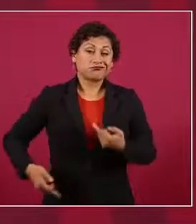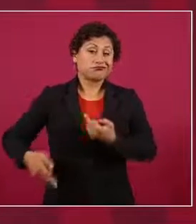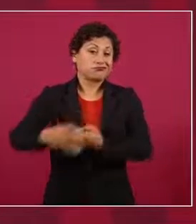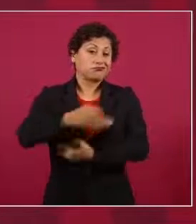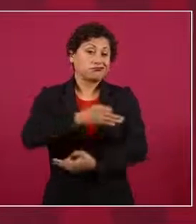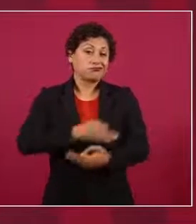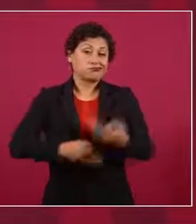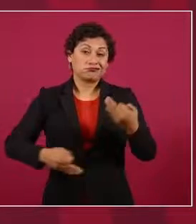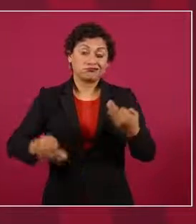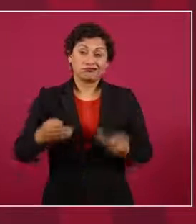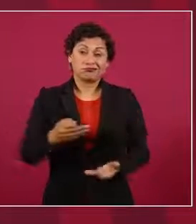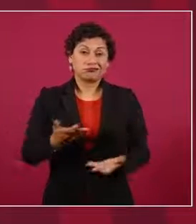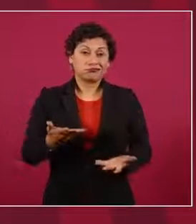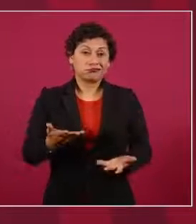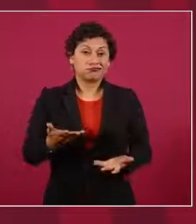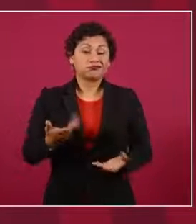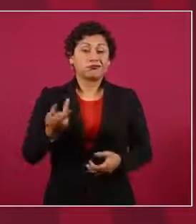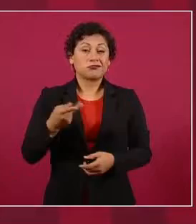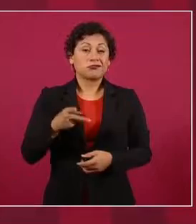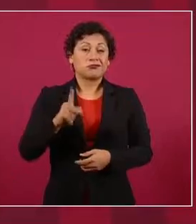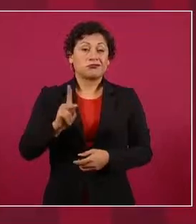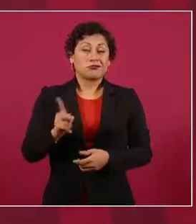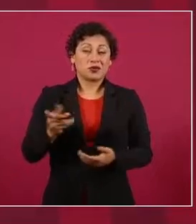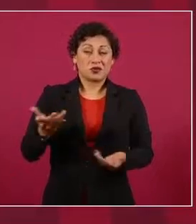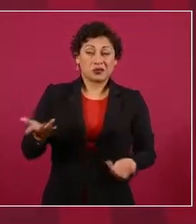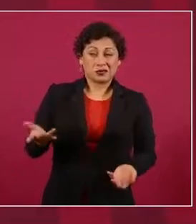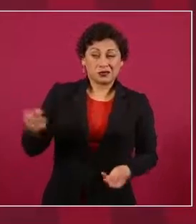si no les importa